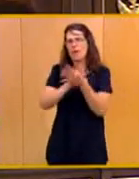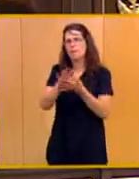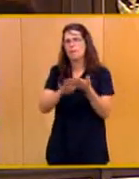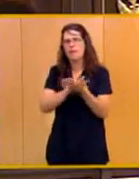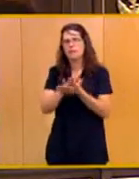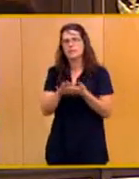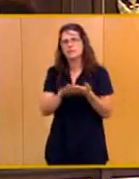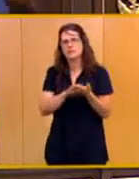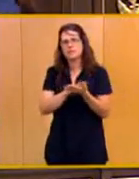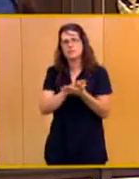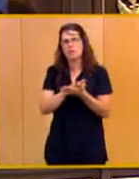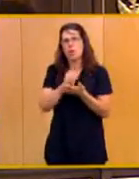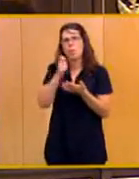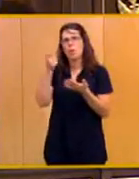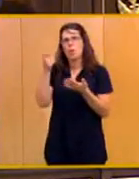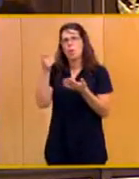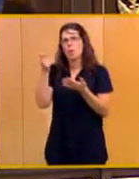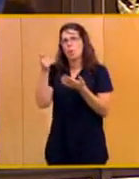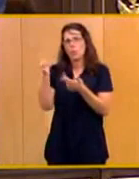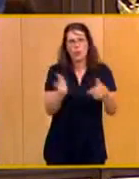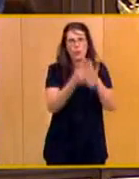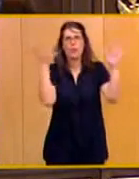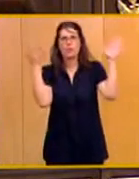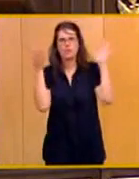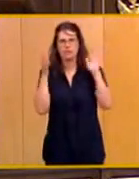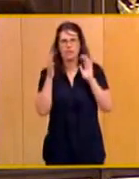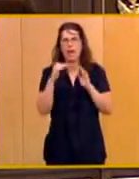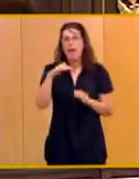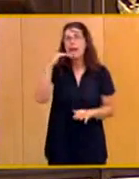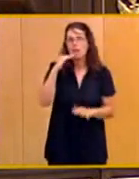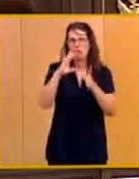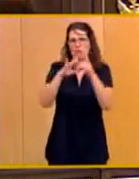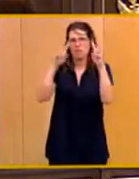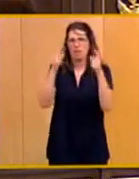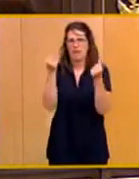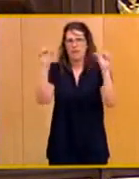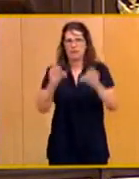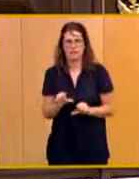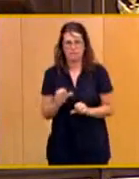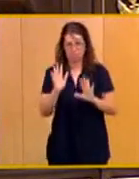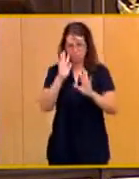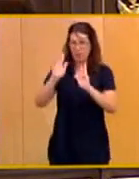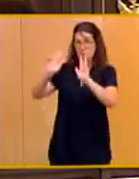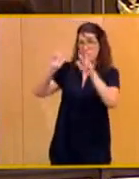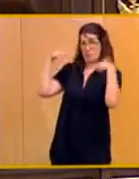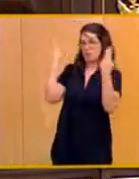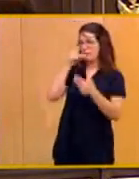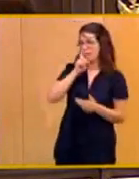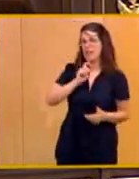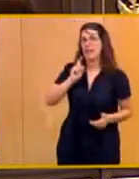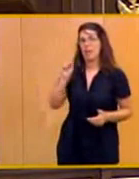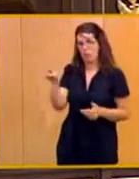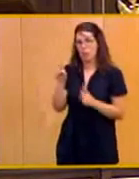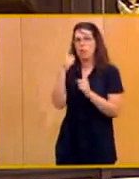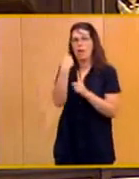aunque sea de pasada, a algún recorrido de lo que ha sido y es esta crisis. Permítame que le recuerde algunas consideraciones